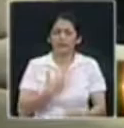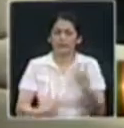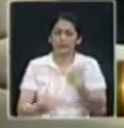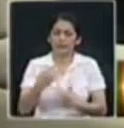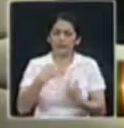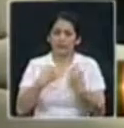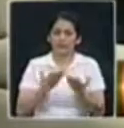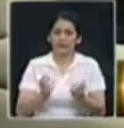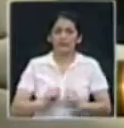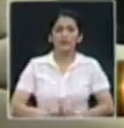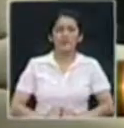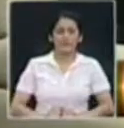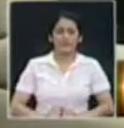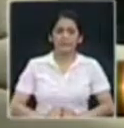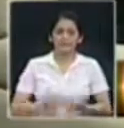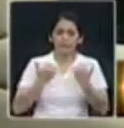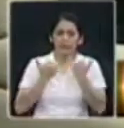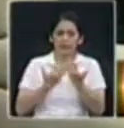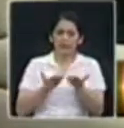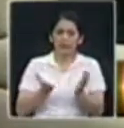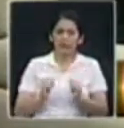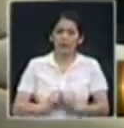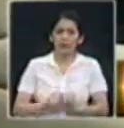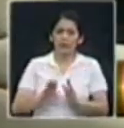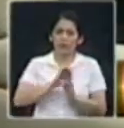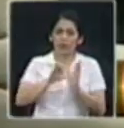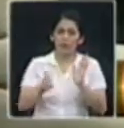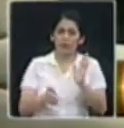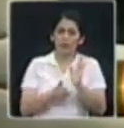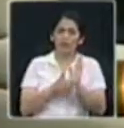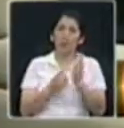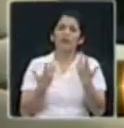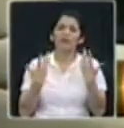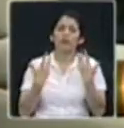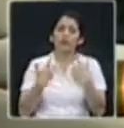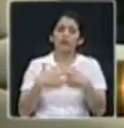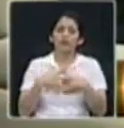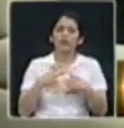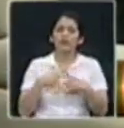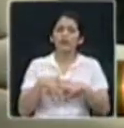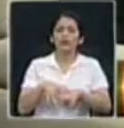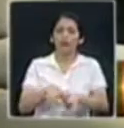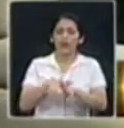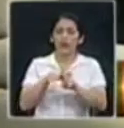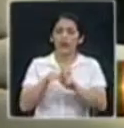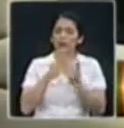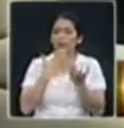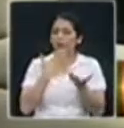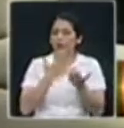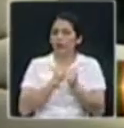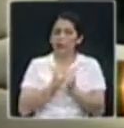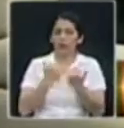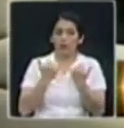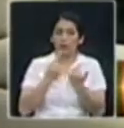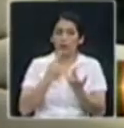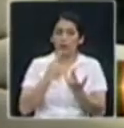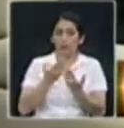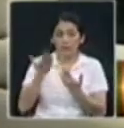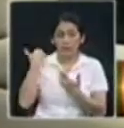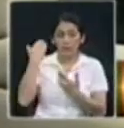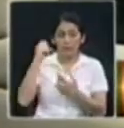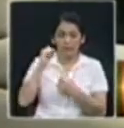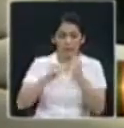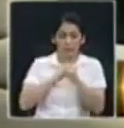trabajando, nosotros ya tenemos una herramienta que es el Código Integral Penal, que en el 2014 hace que se evidencie la expresión máxima de violencia hacia la mujer,